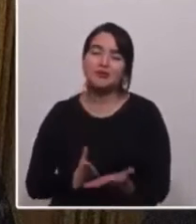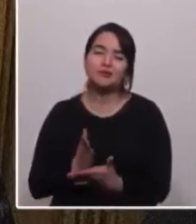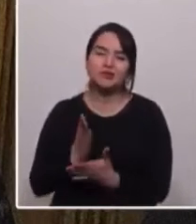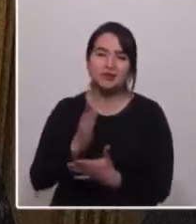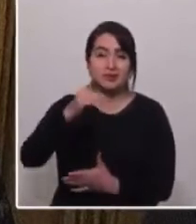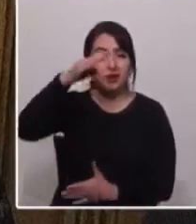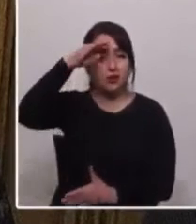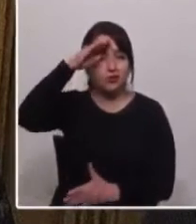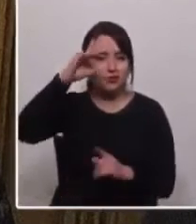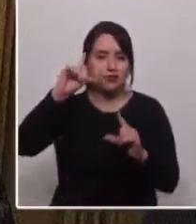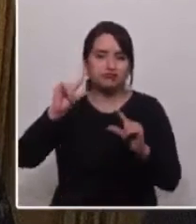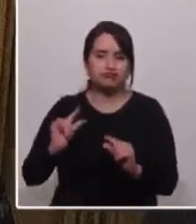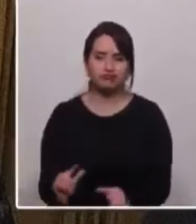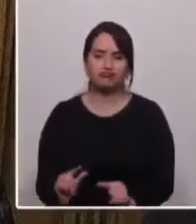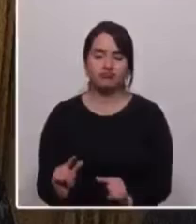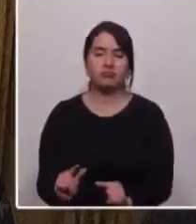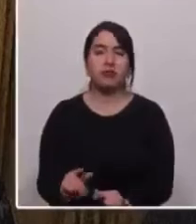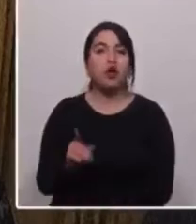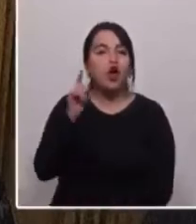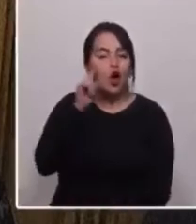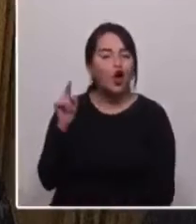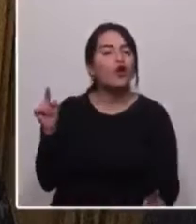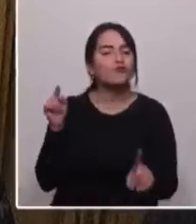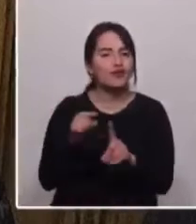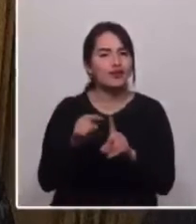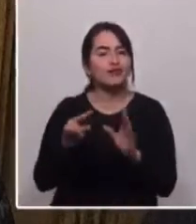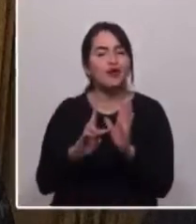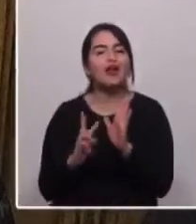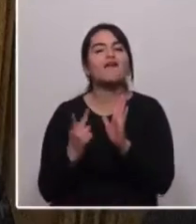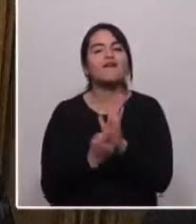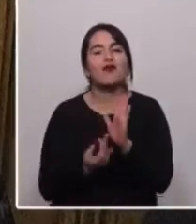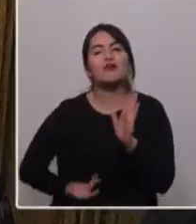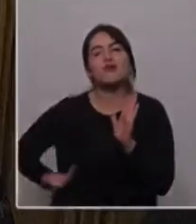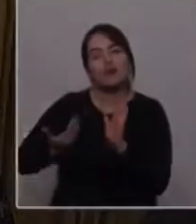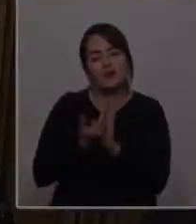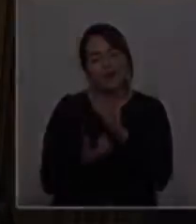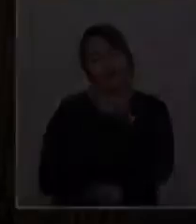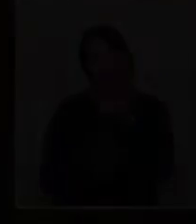precisamente se busca revertir con la reforma propuesta en la nueva Constitución.